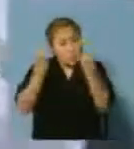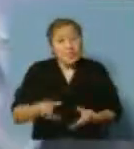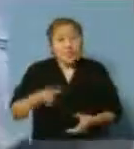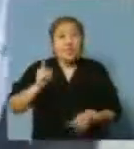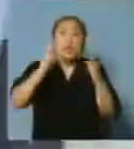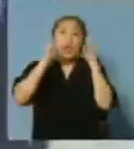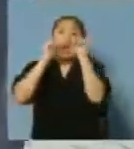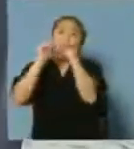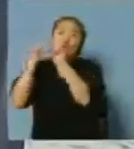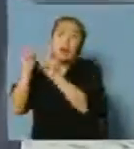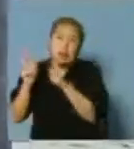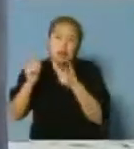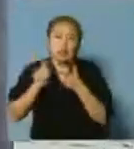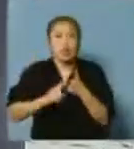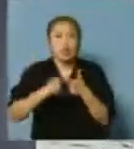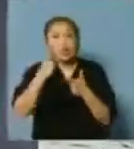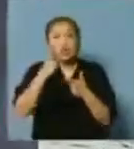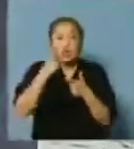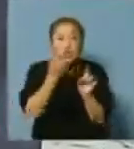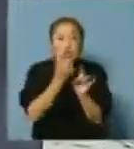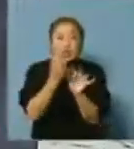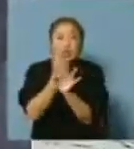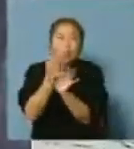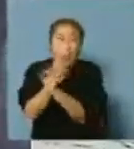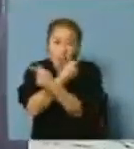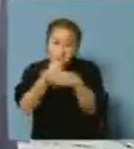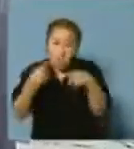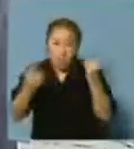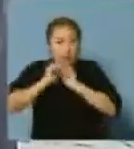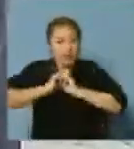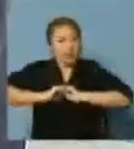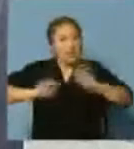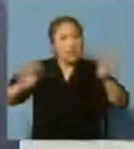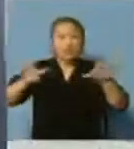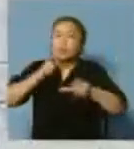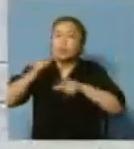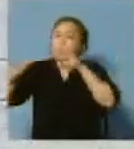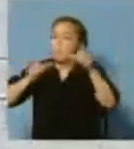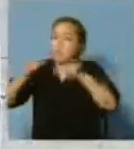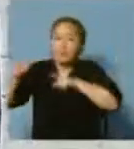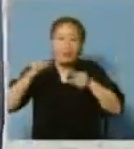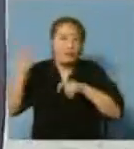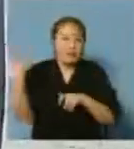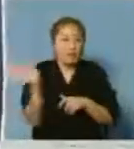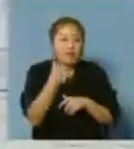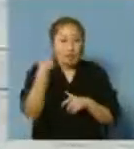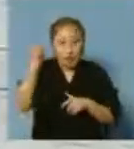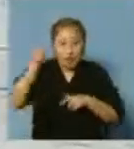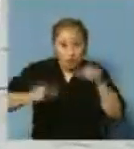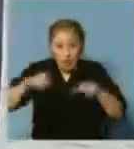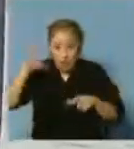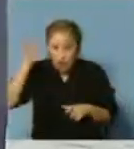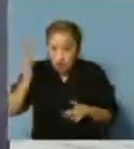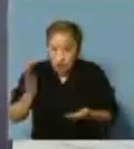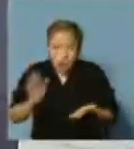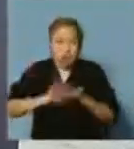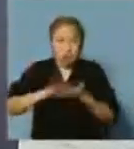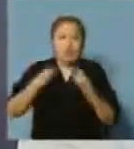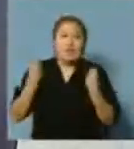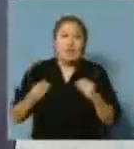a docentes y otras instituciones educativas para poder trasladar estos mensajes y que en definitiva sea una cuestión